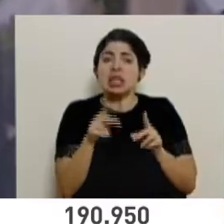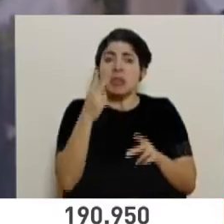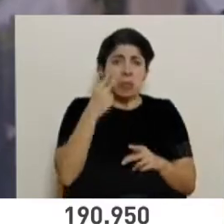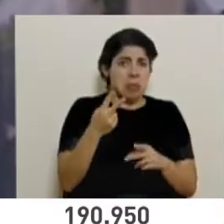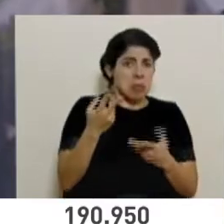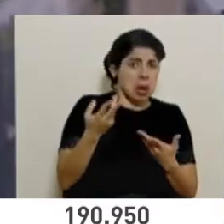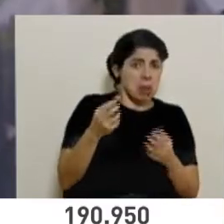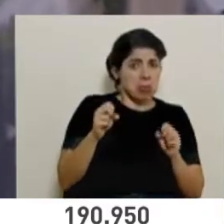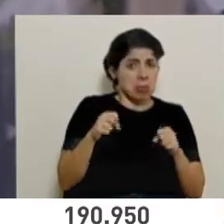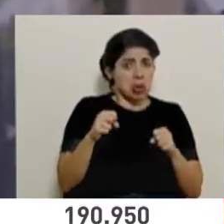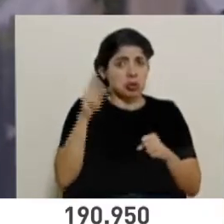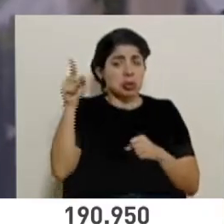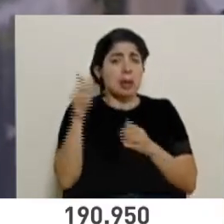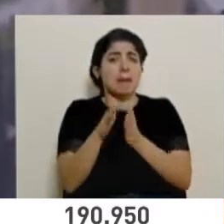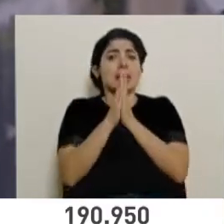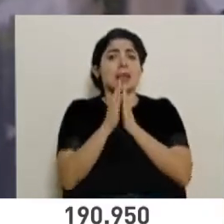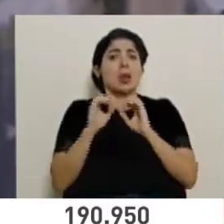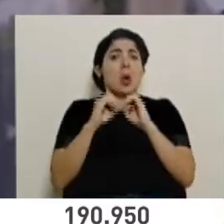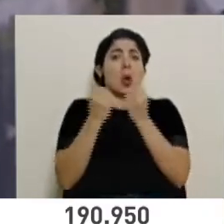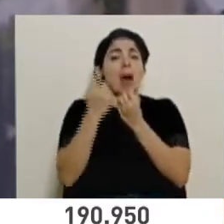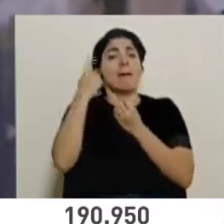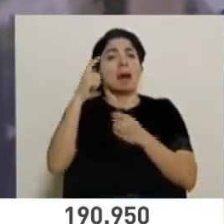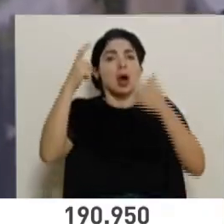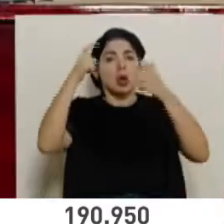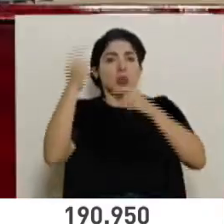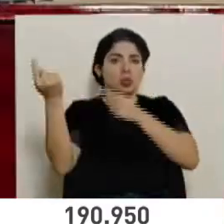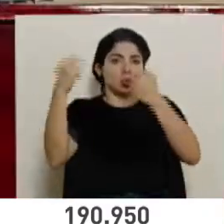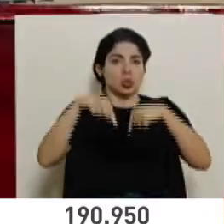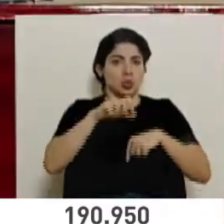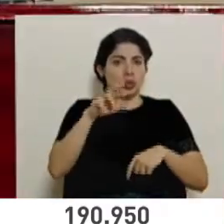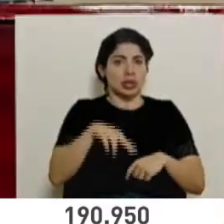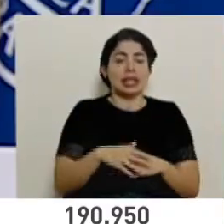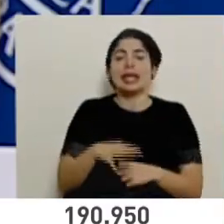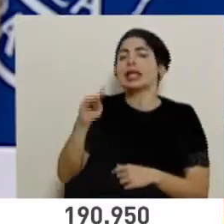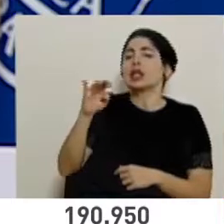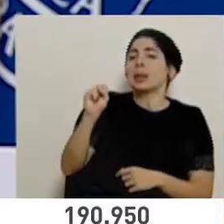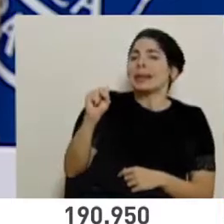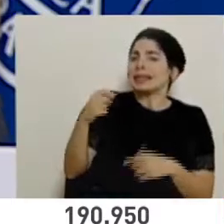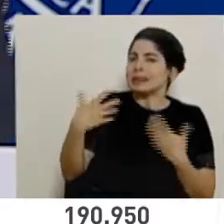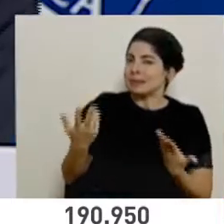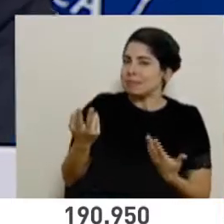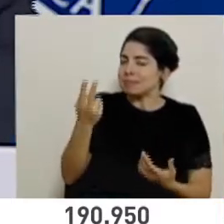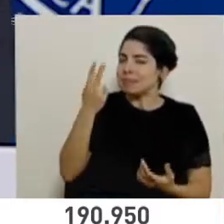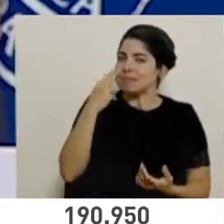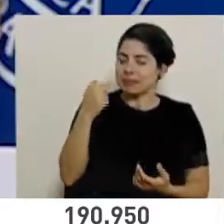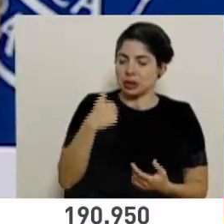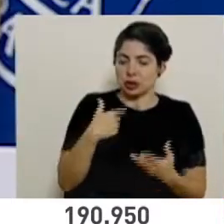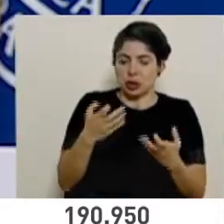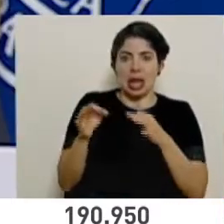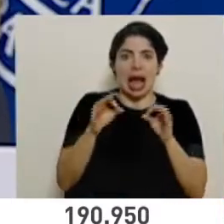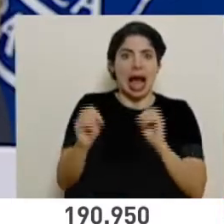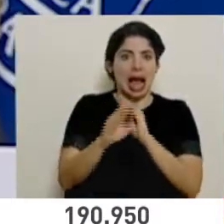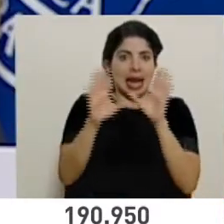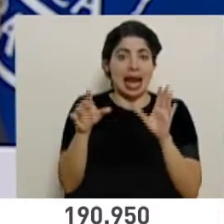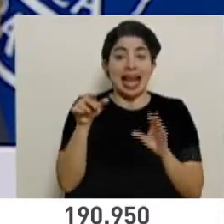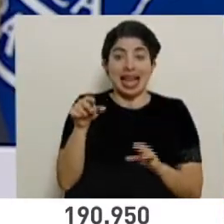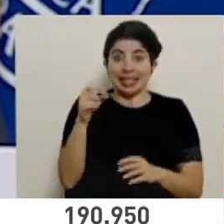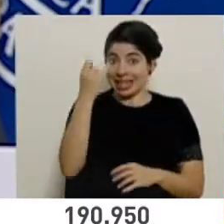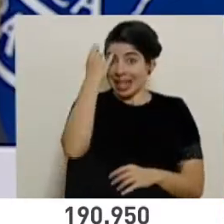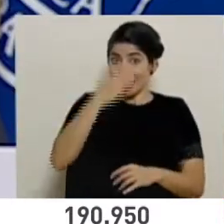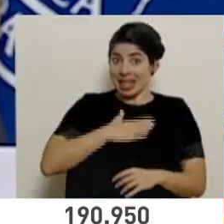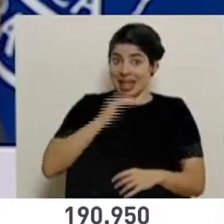ven ustedes las peticiones que hizo la organización para traer el concurso a Costa Rica. Don Tomás, vieras que yo quisiera aclarar que eso no es una iniciativa